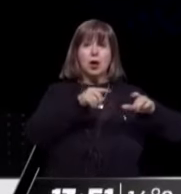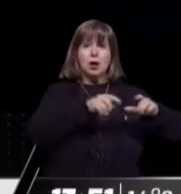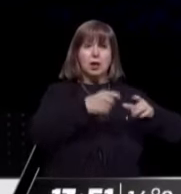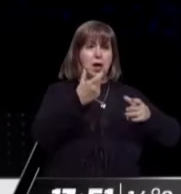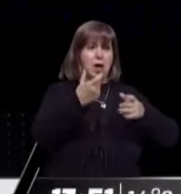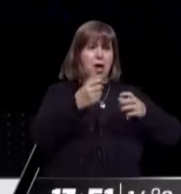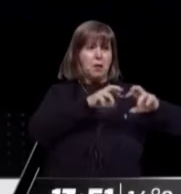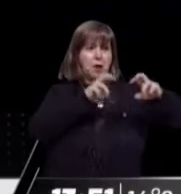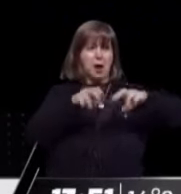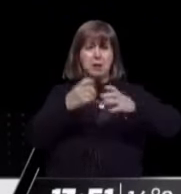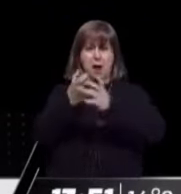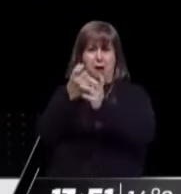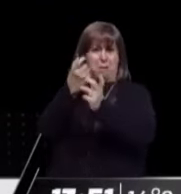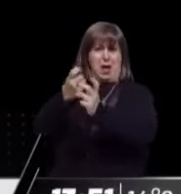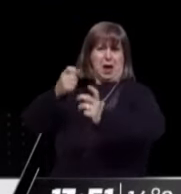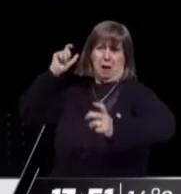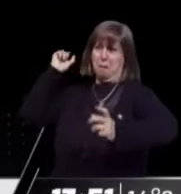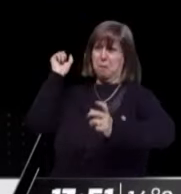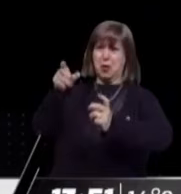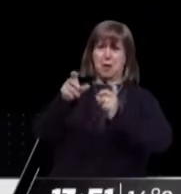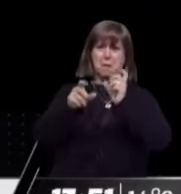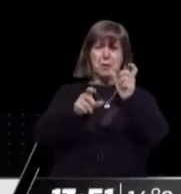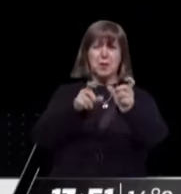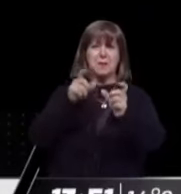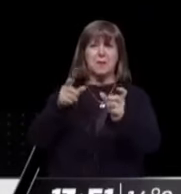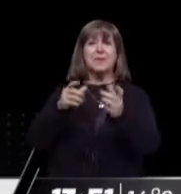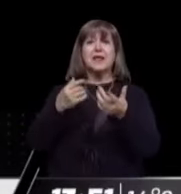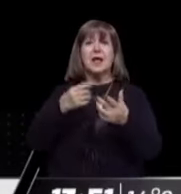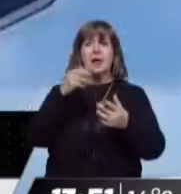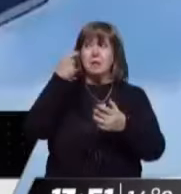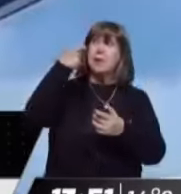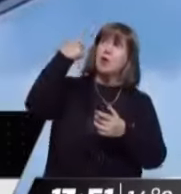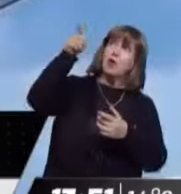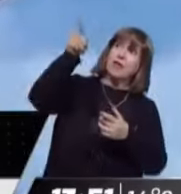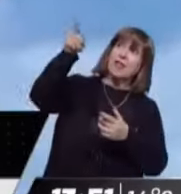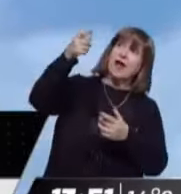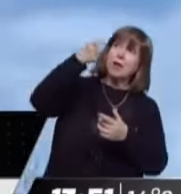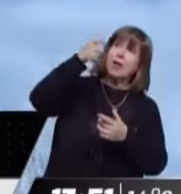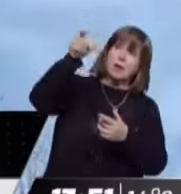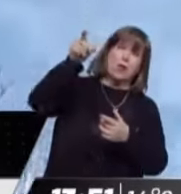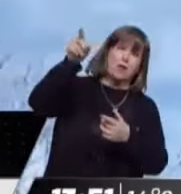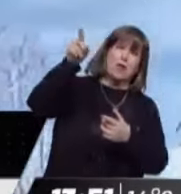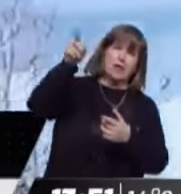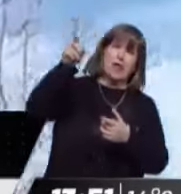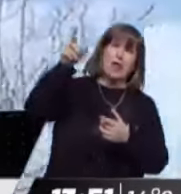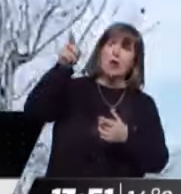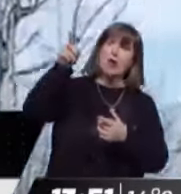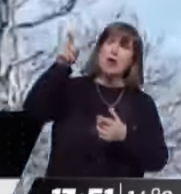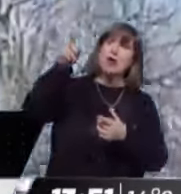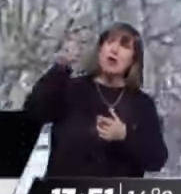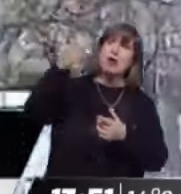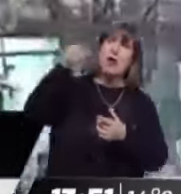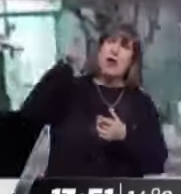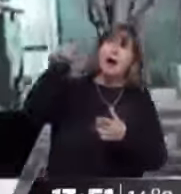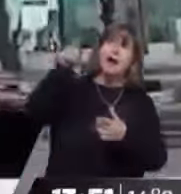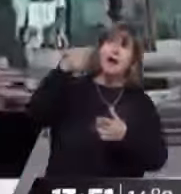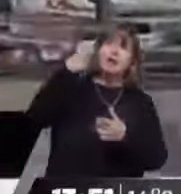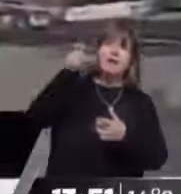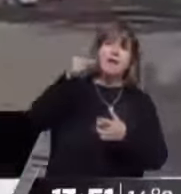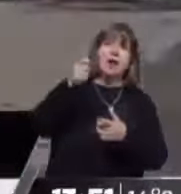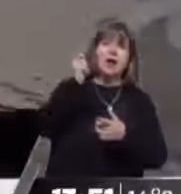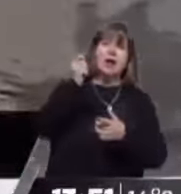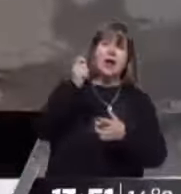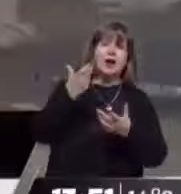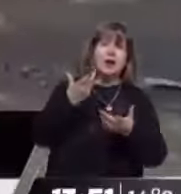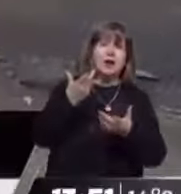destrozos, desmanes en las mismas calles. Hablamos de que en este video que observamos justamente en pantalla, se observa, este video fue tomado